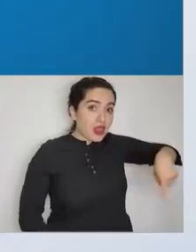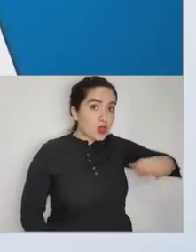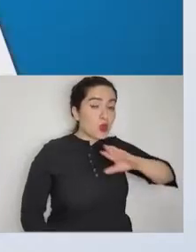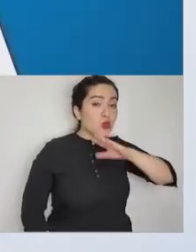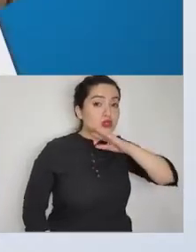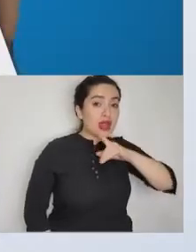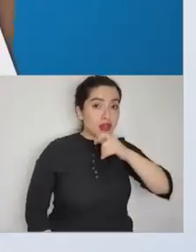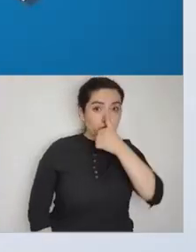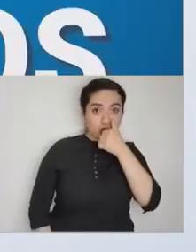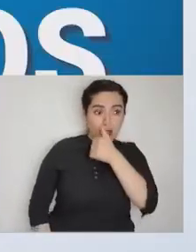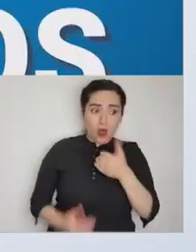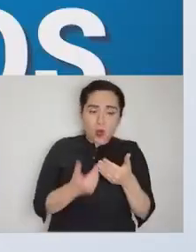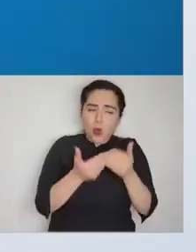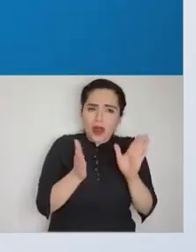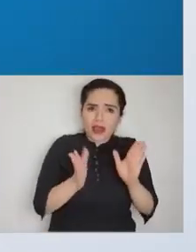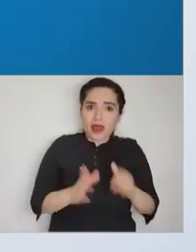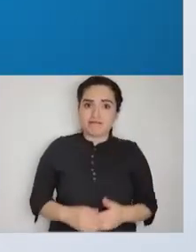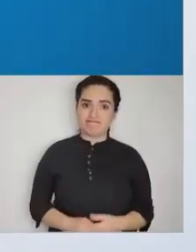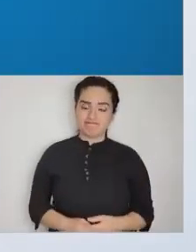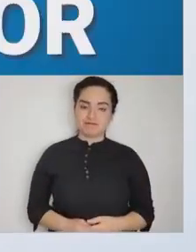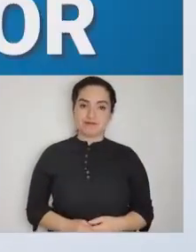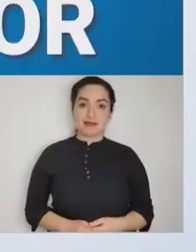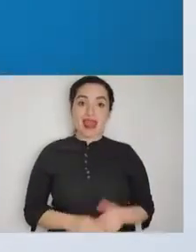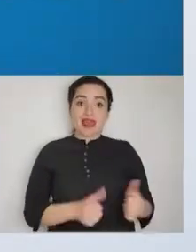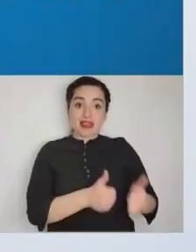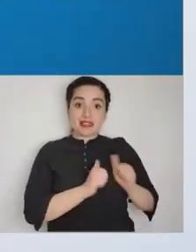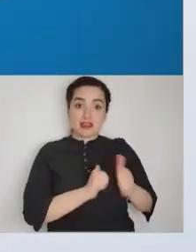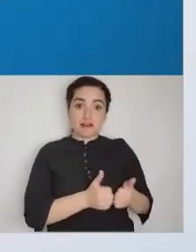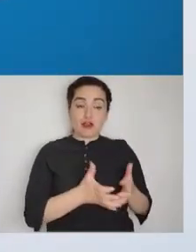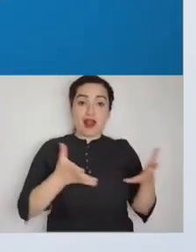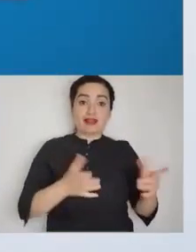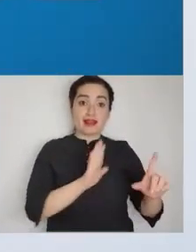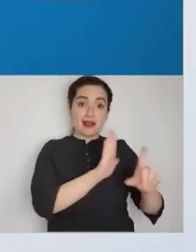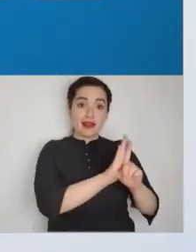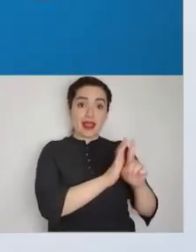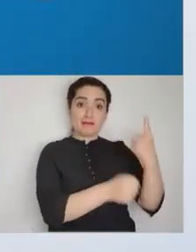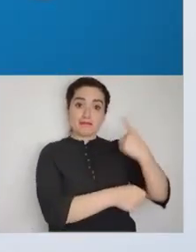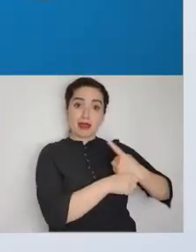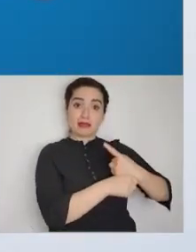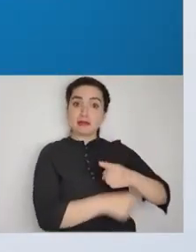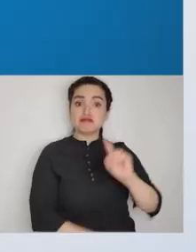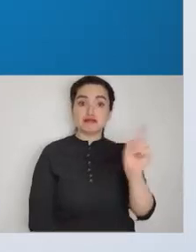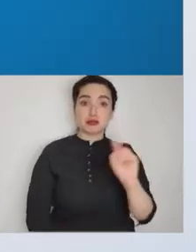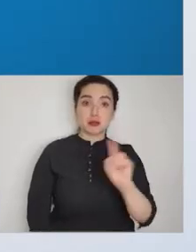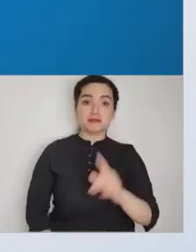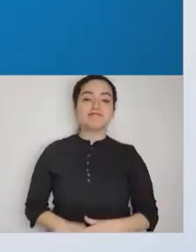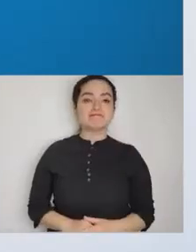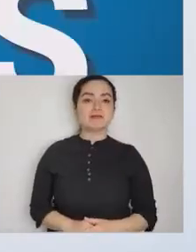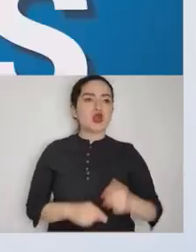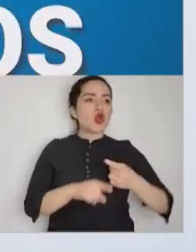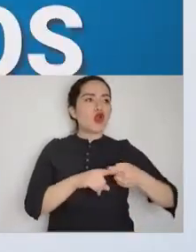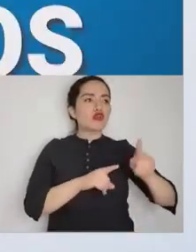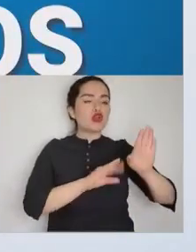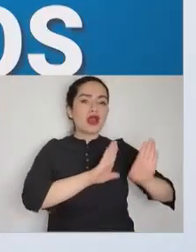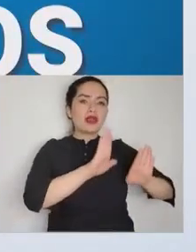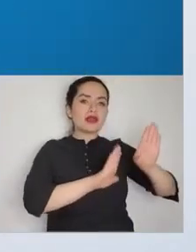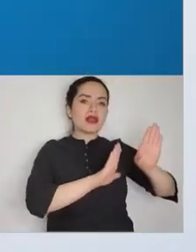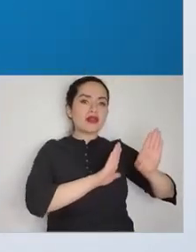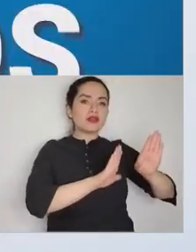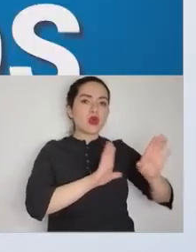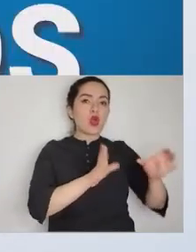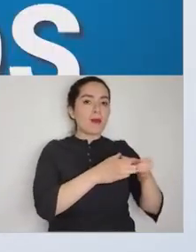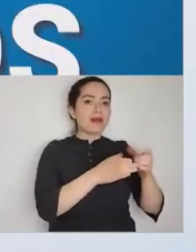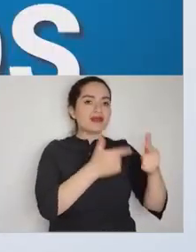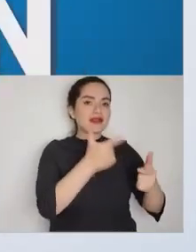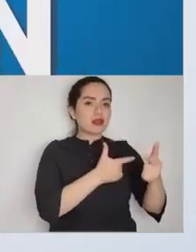cualquier tipo de droga. Porque sabemos que el desafío es mayor. ¿Alguna ley nos exige eso? No. ¿Los otros candidatos?